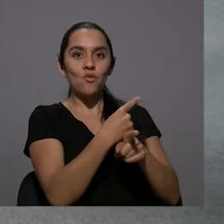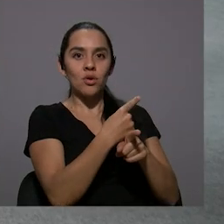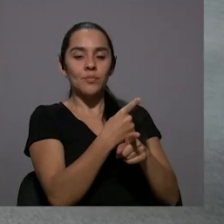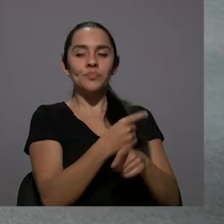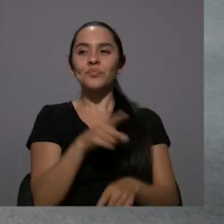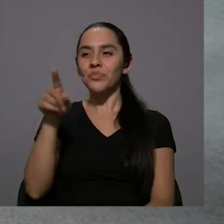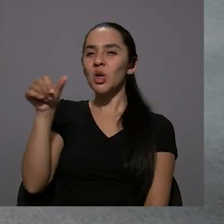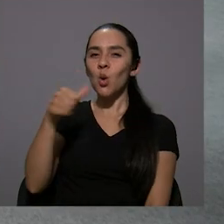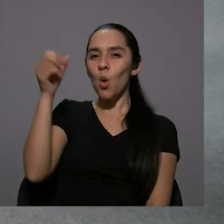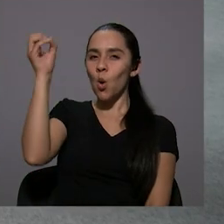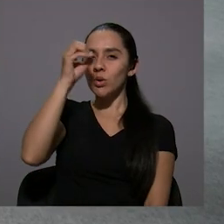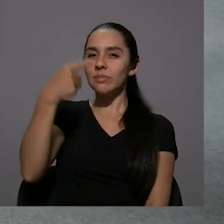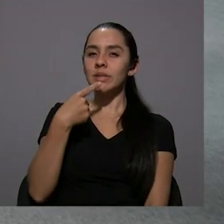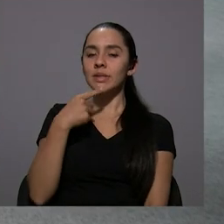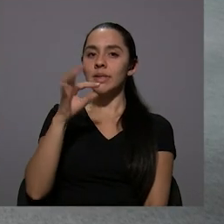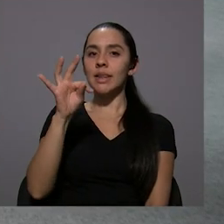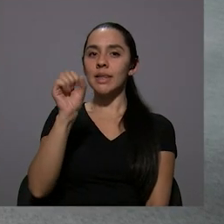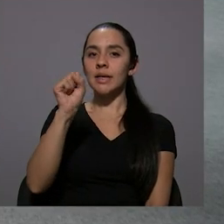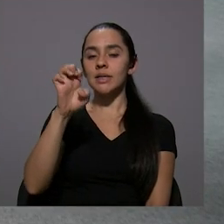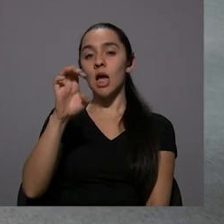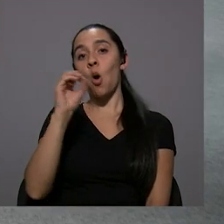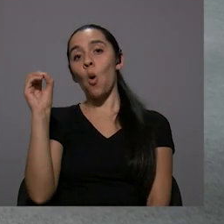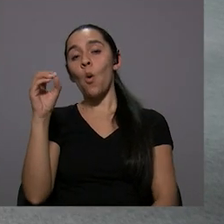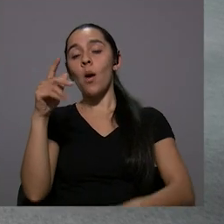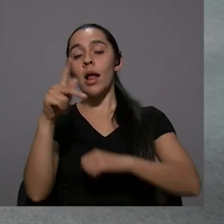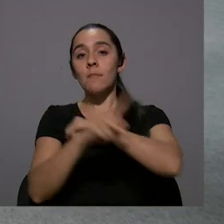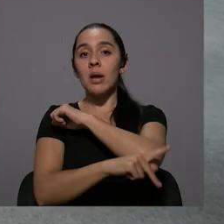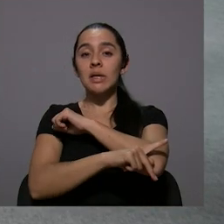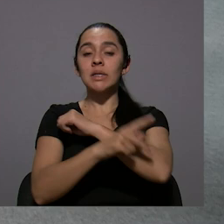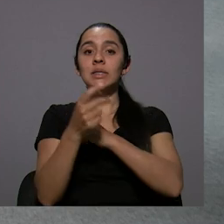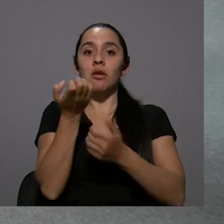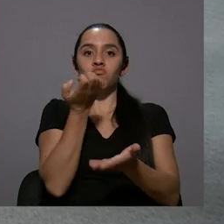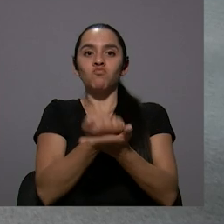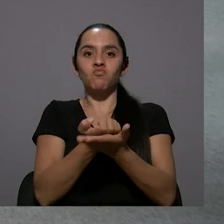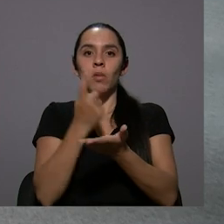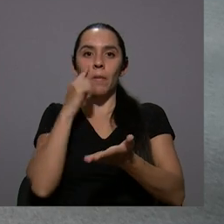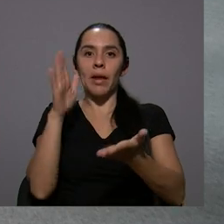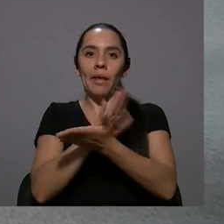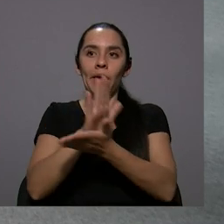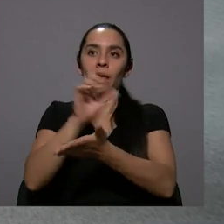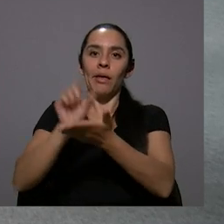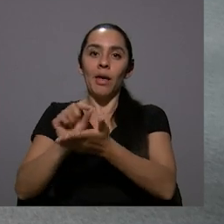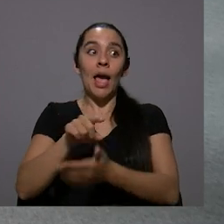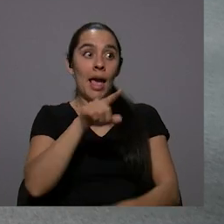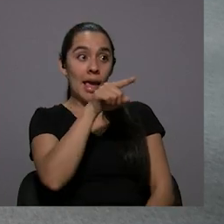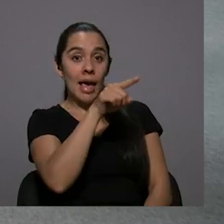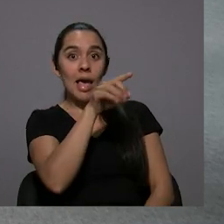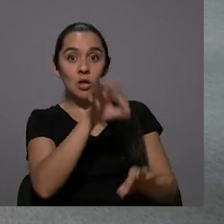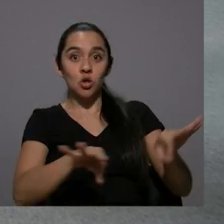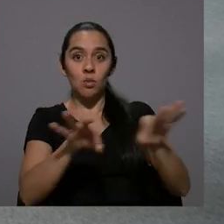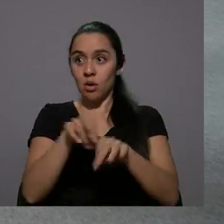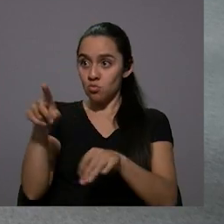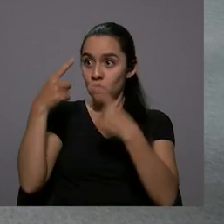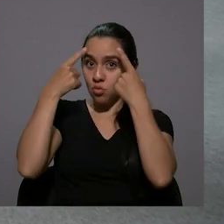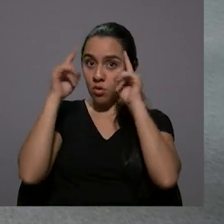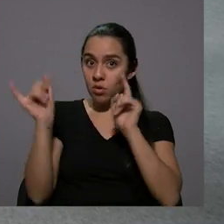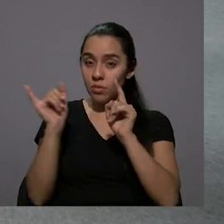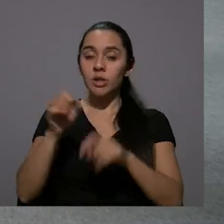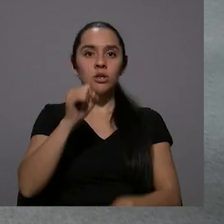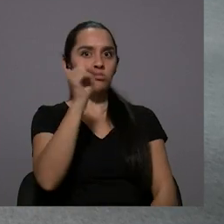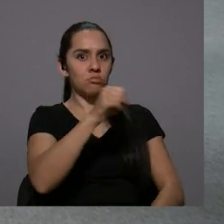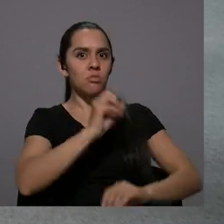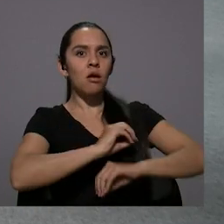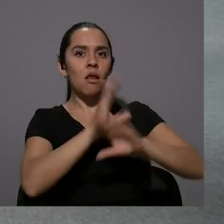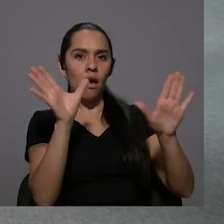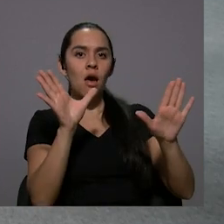eh opinión de que el tribunal o el país se ahorraba este papel eh eso es muy importante eso lo lograr